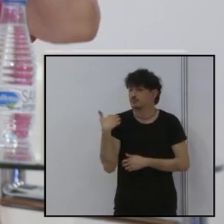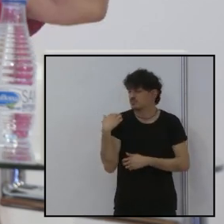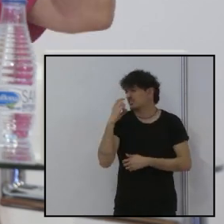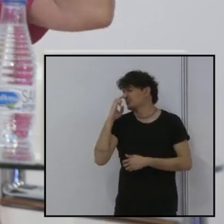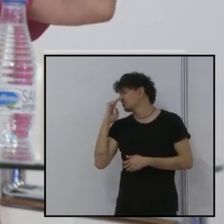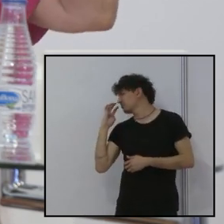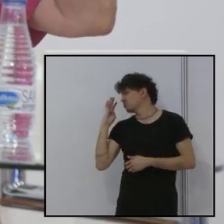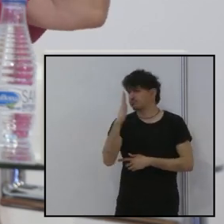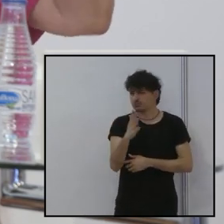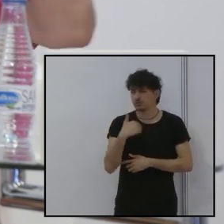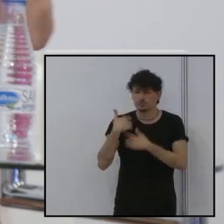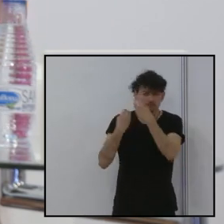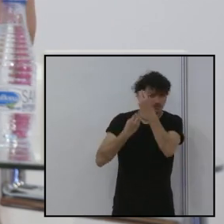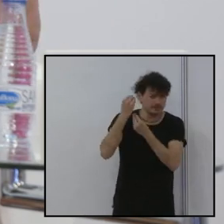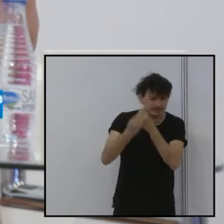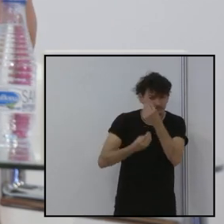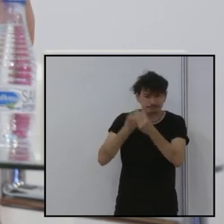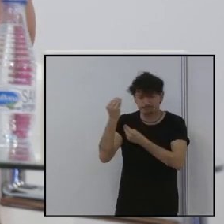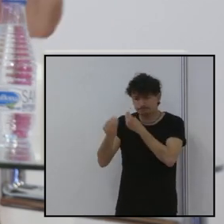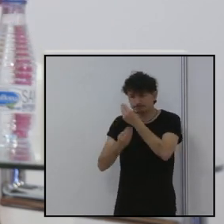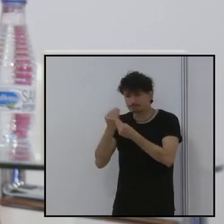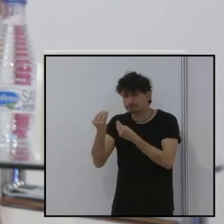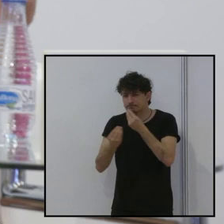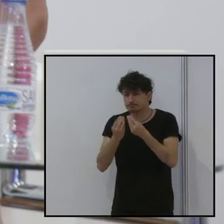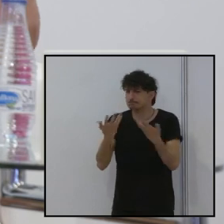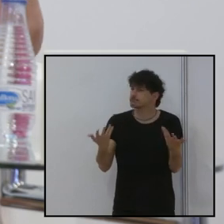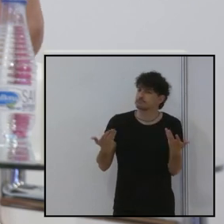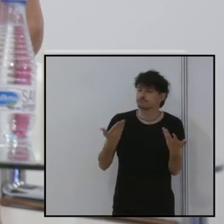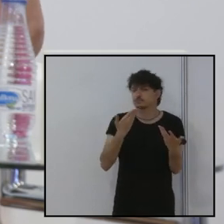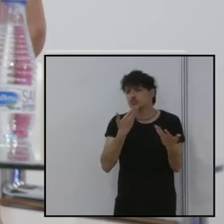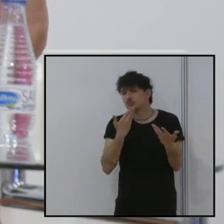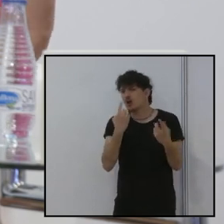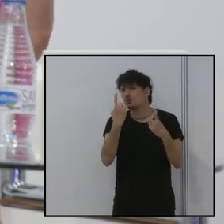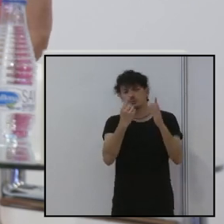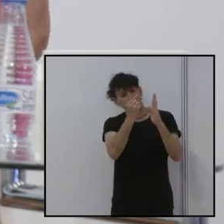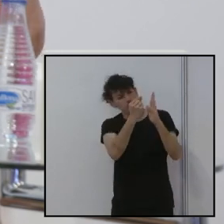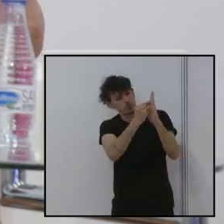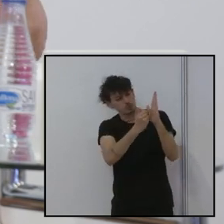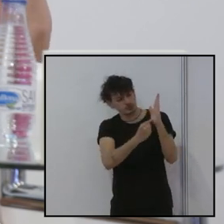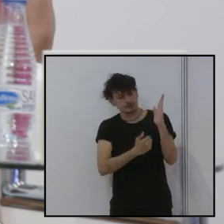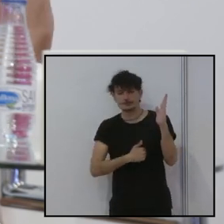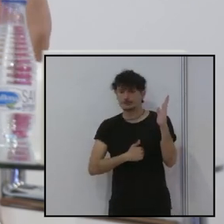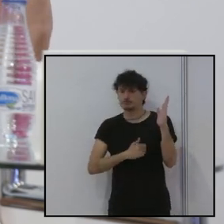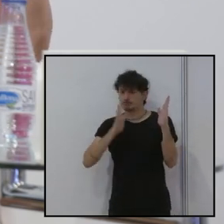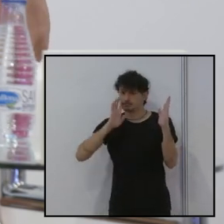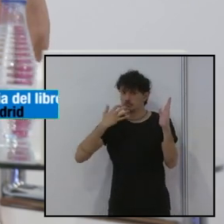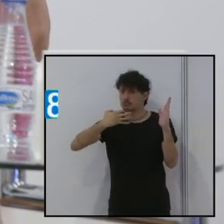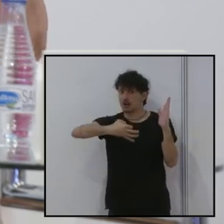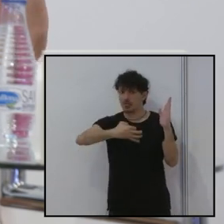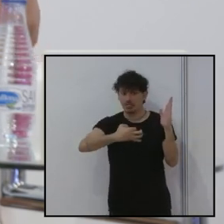vida, he ido reflexionando y tenía varias como puntos, ¿no?, que me parecía que era verdad, que además había deducido